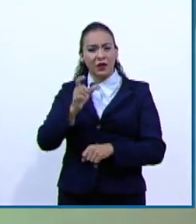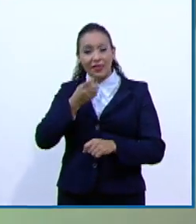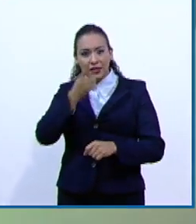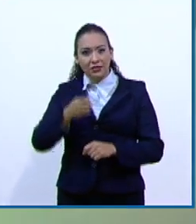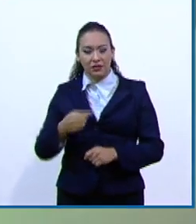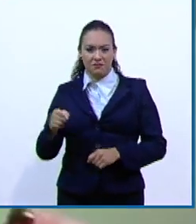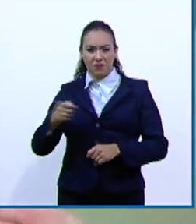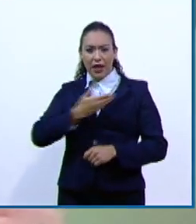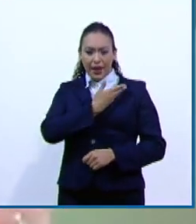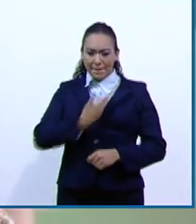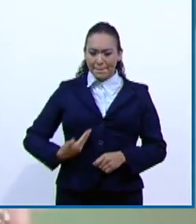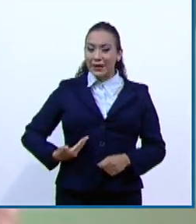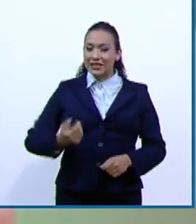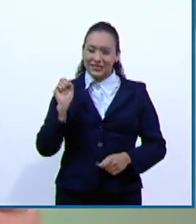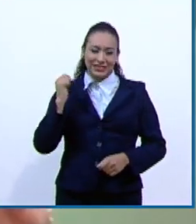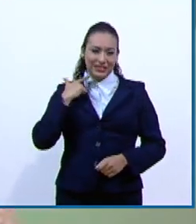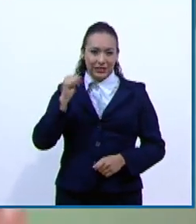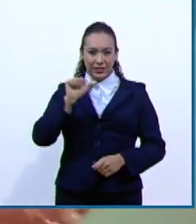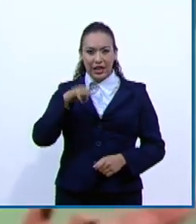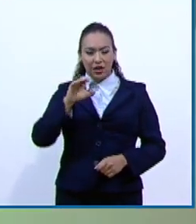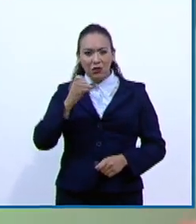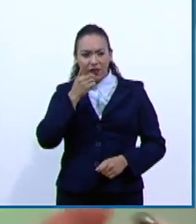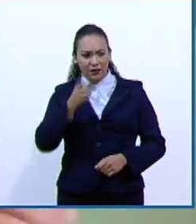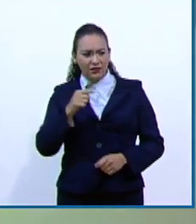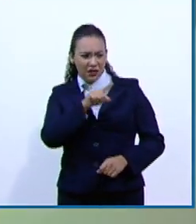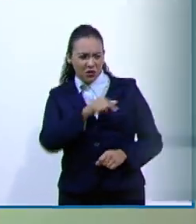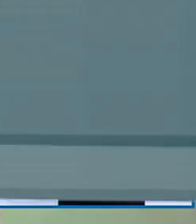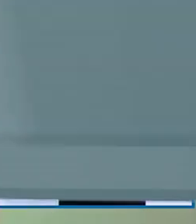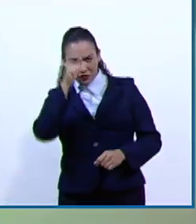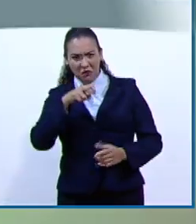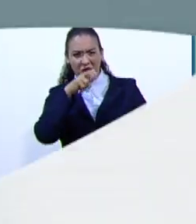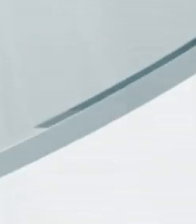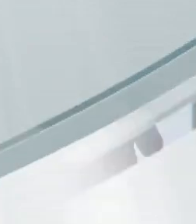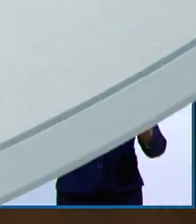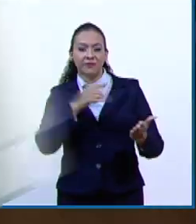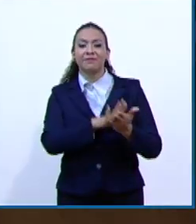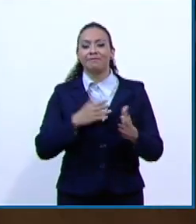no coincidía con sus intereses.